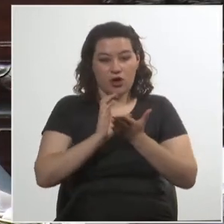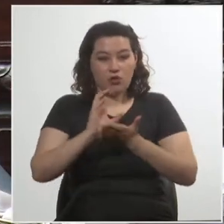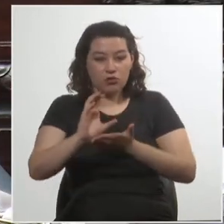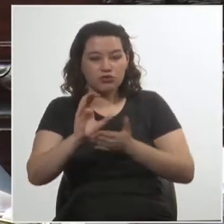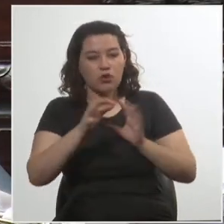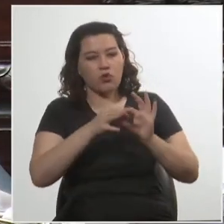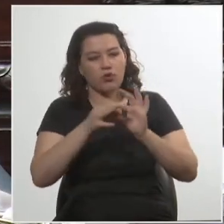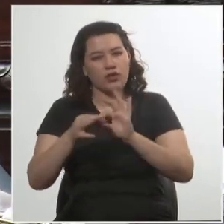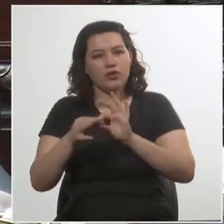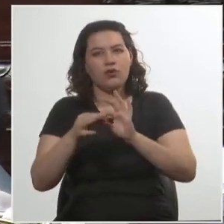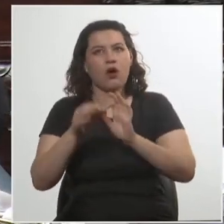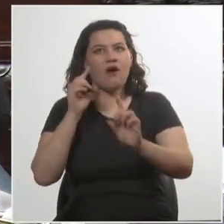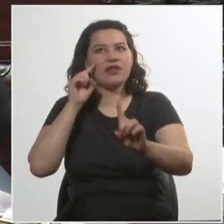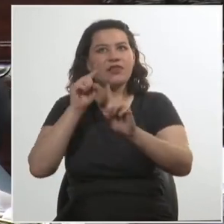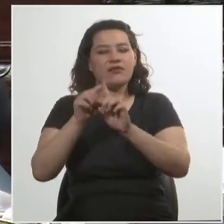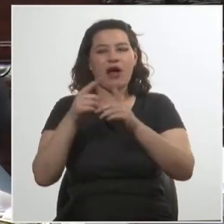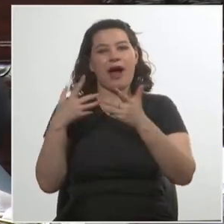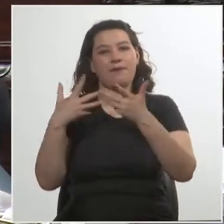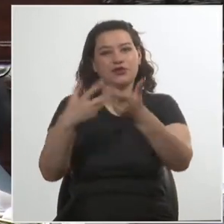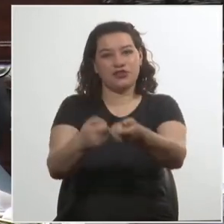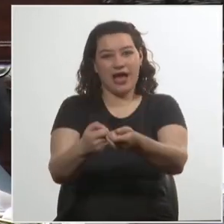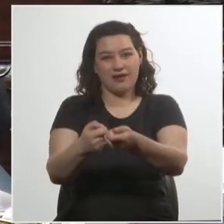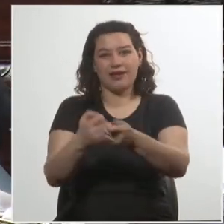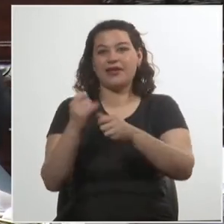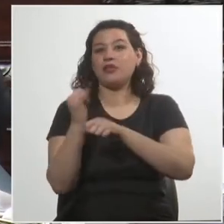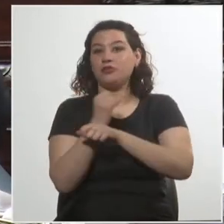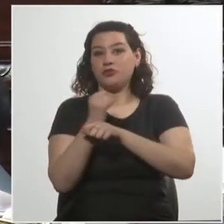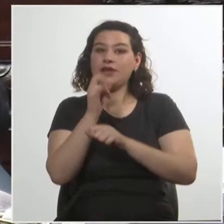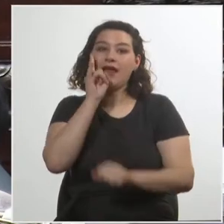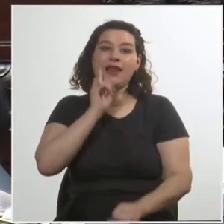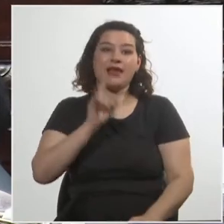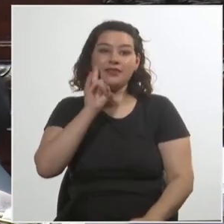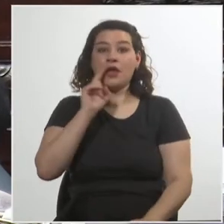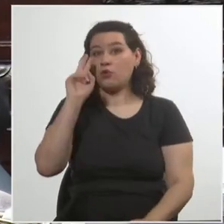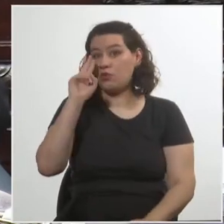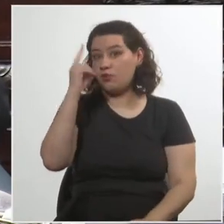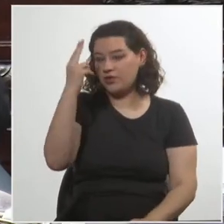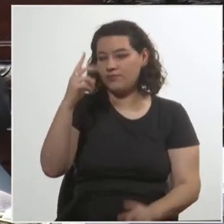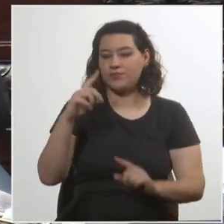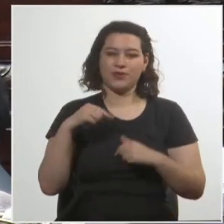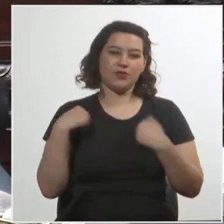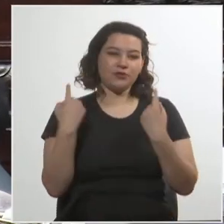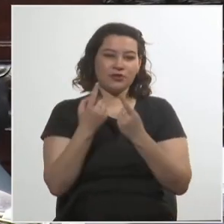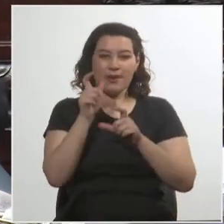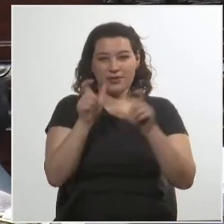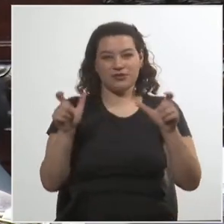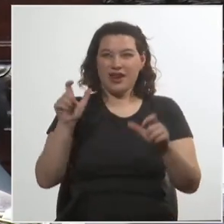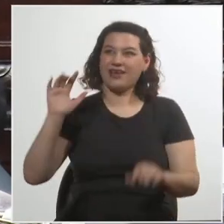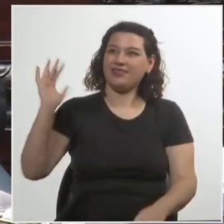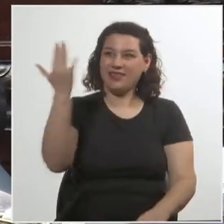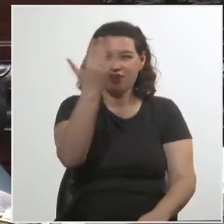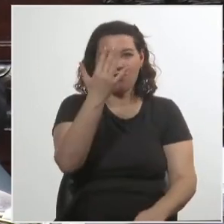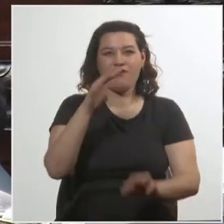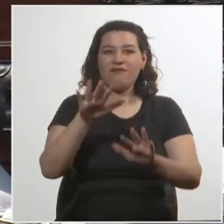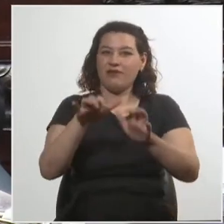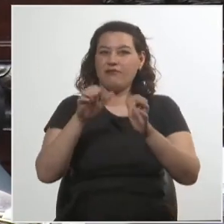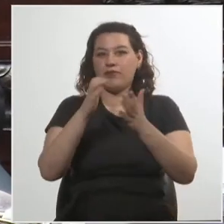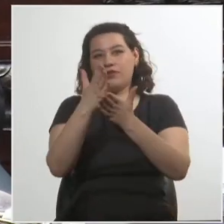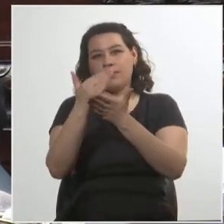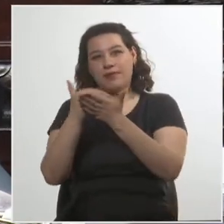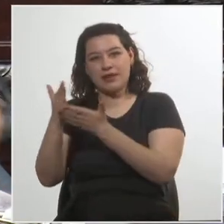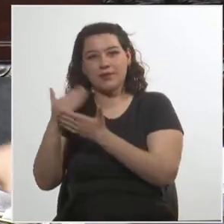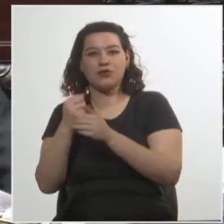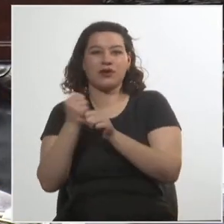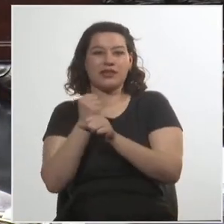una filosofía de respaldo a la lechería nacional quienes somos del interior del país y quienes vivimos en los departamentos de la Cuenca